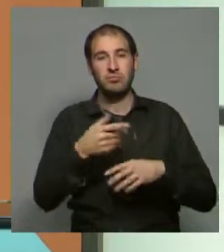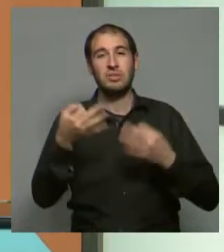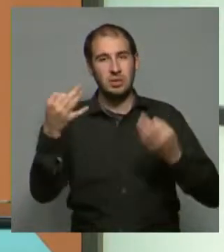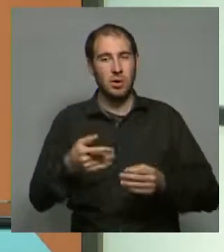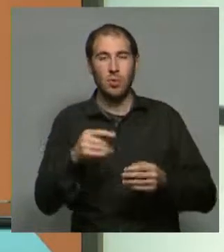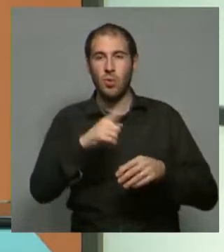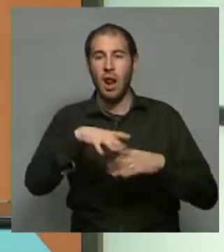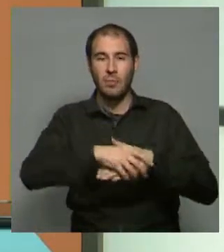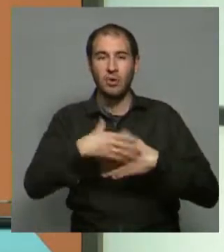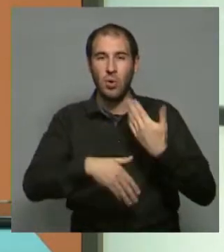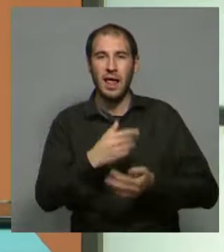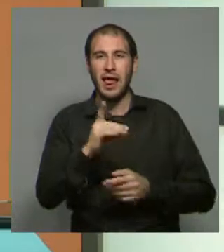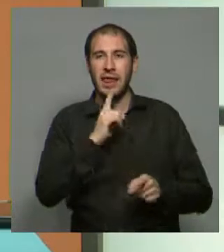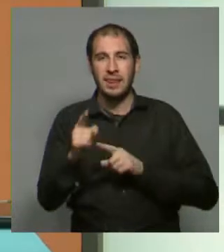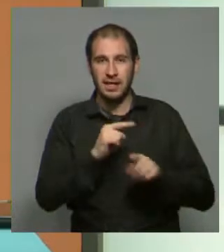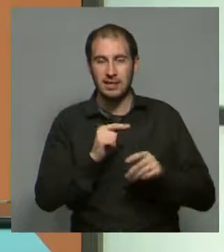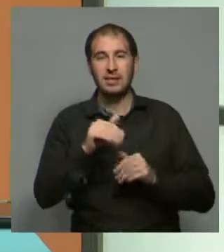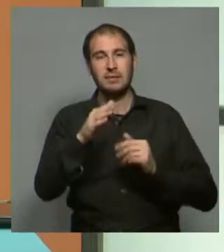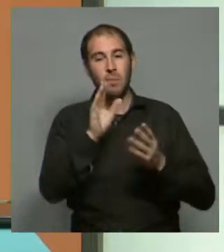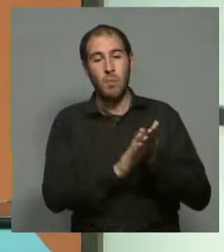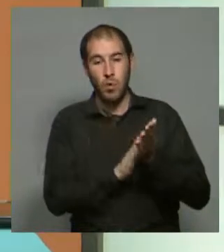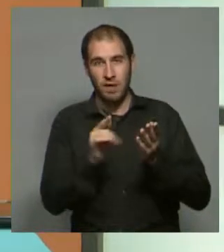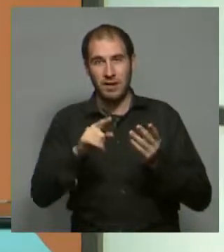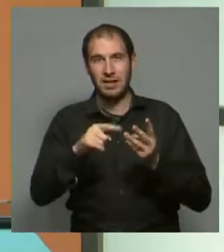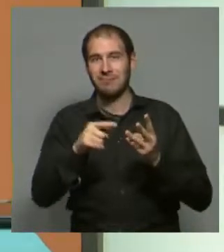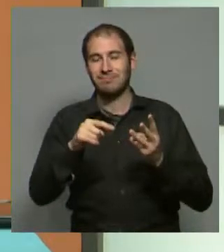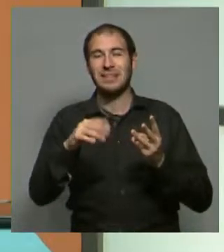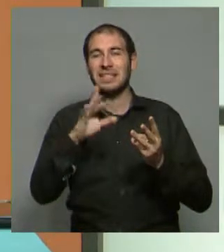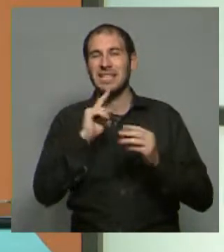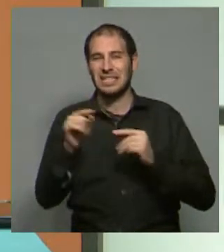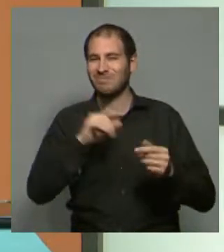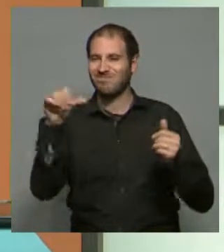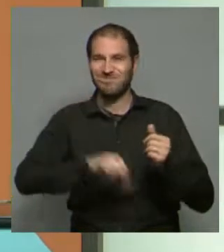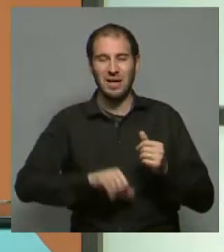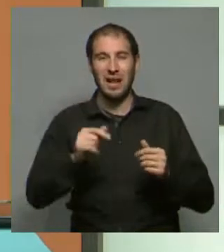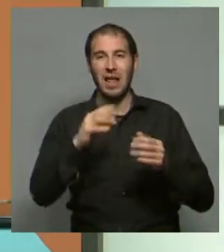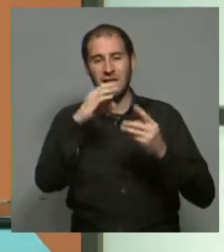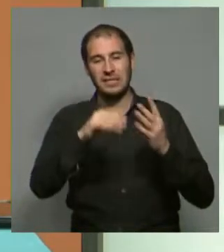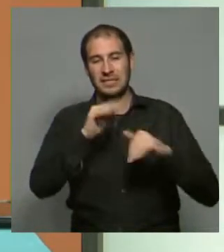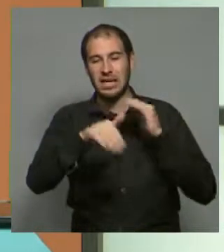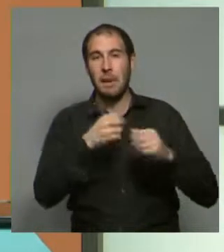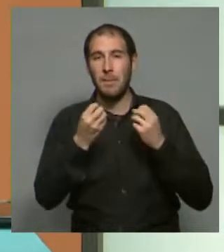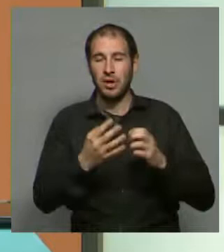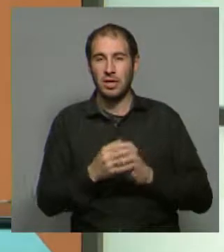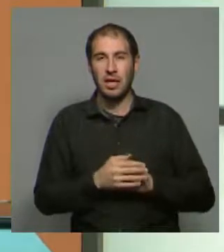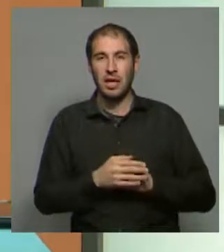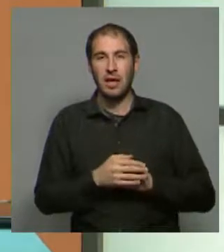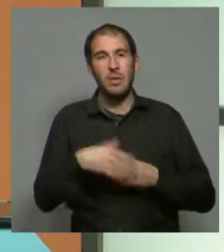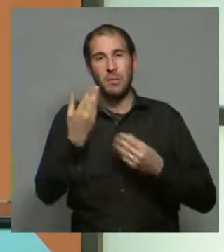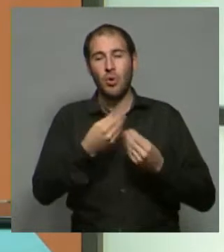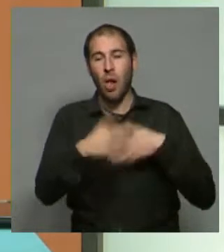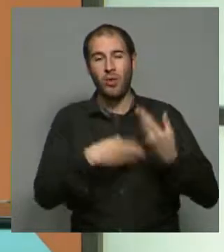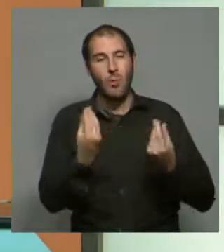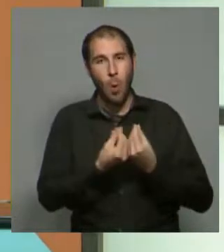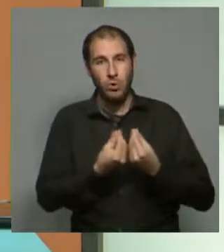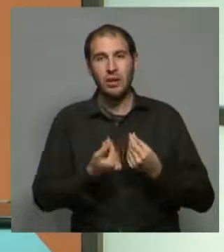en estos amistosos y que Jorge Sampaoli los va a ir probando. No tuvo suerte Sampaoli en esta lista de convocados. ¿Por qué digo esto? Porque varios de los jugadores